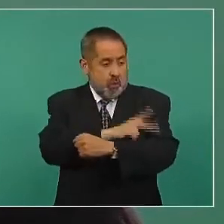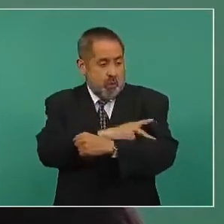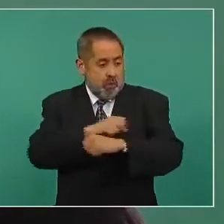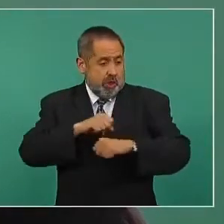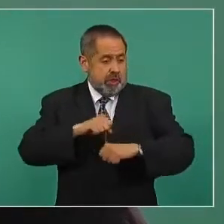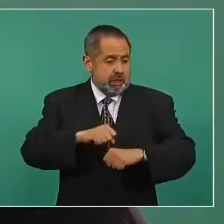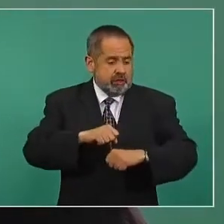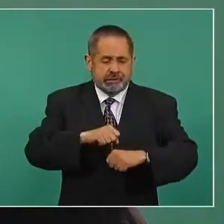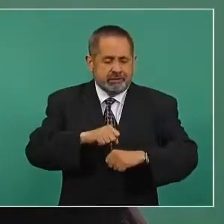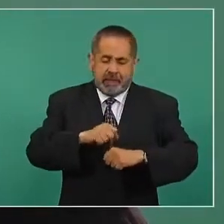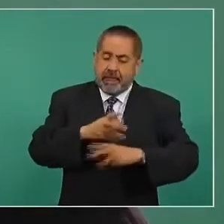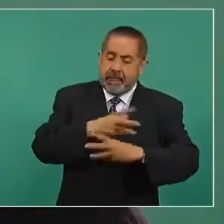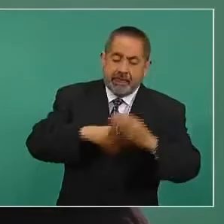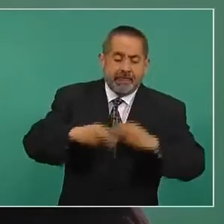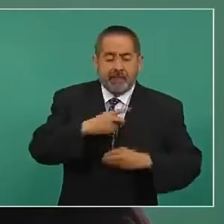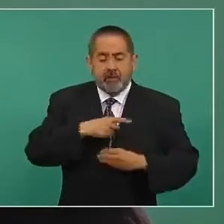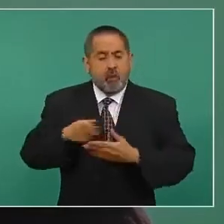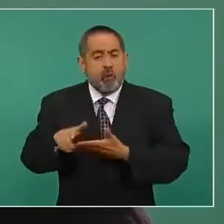humildad.